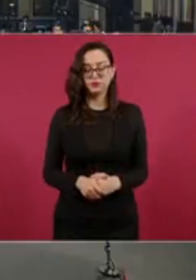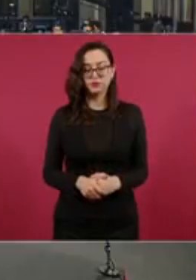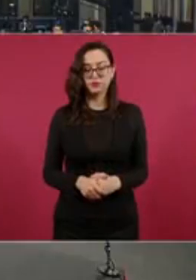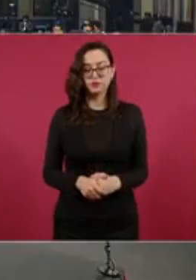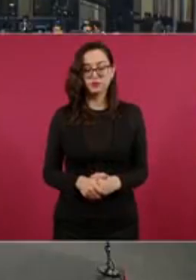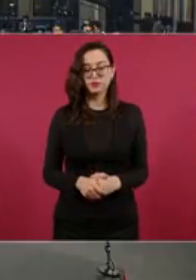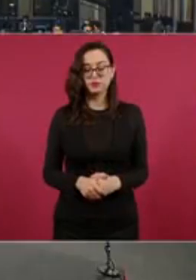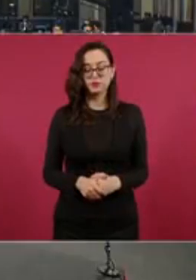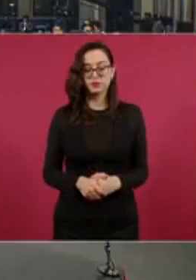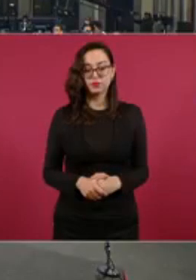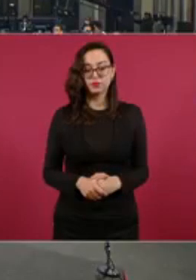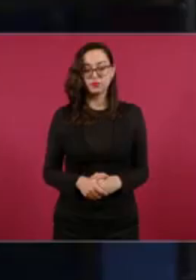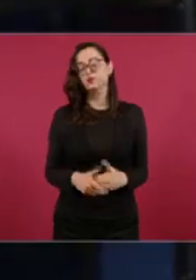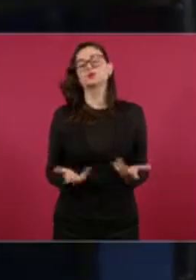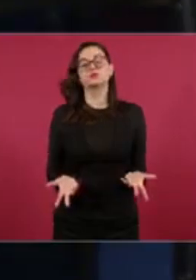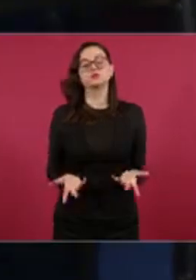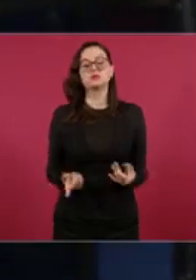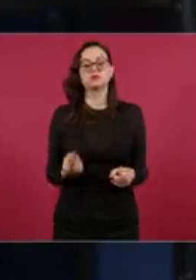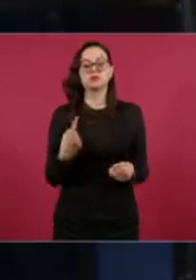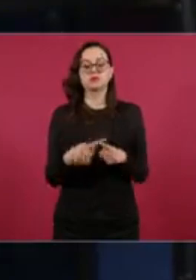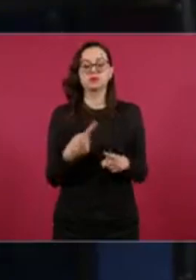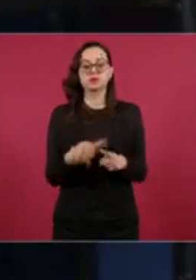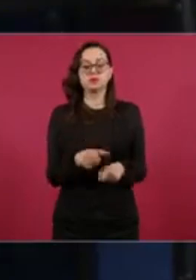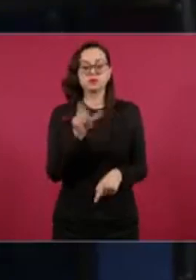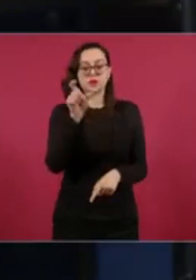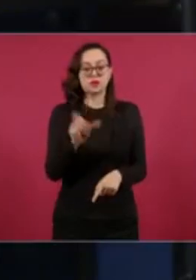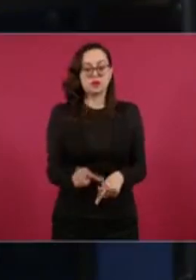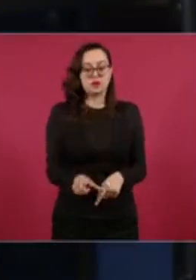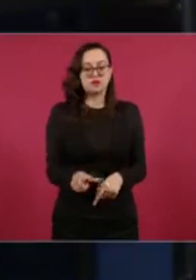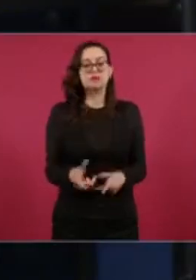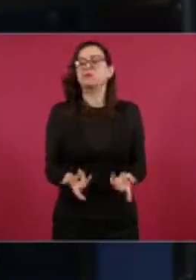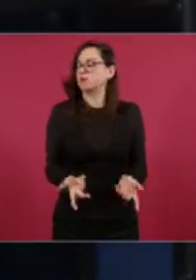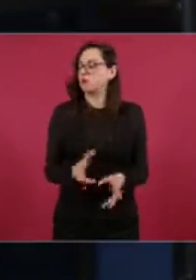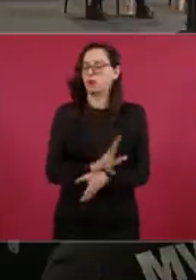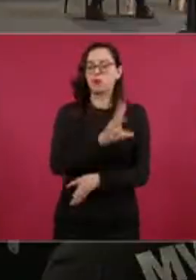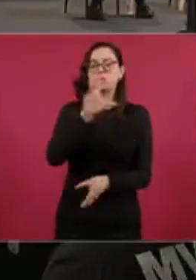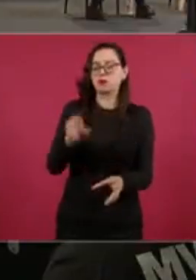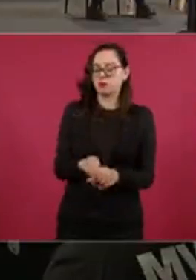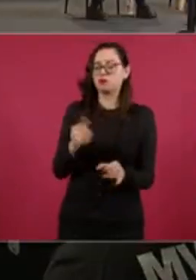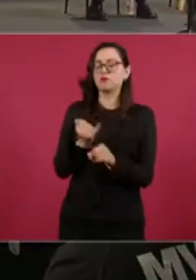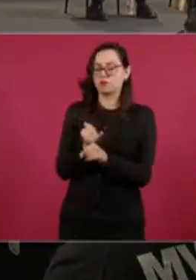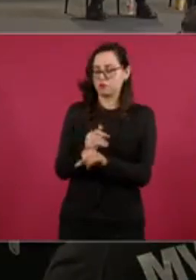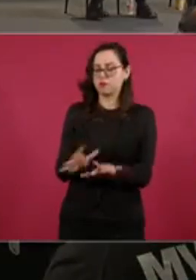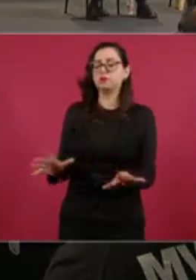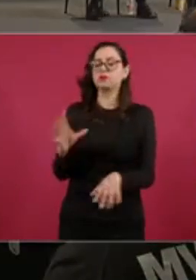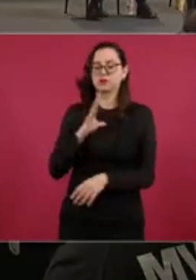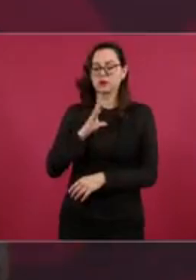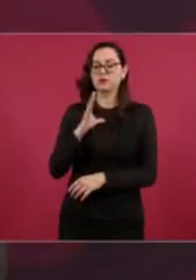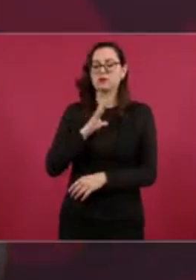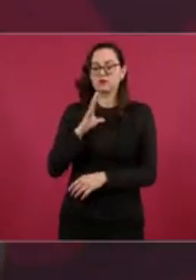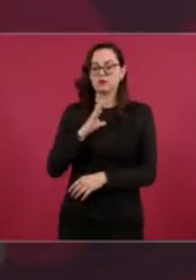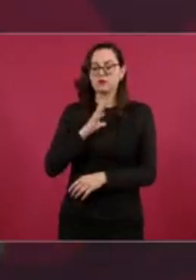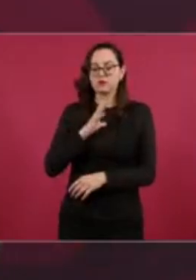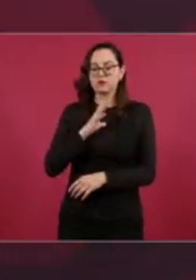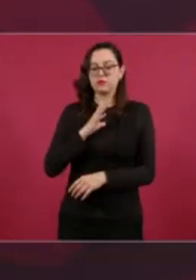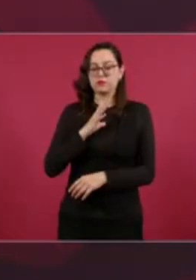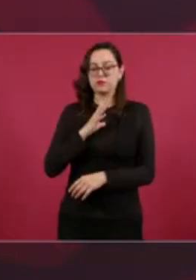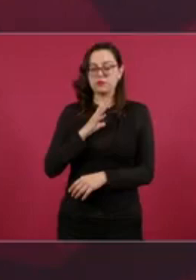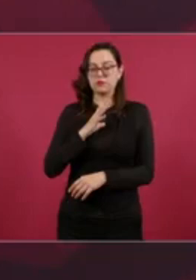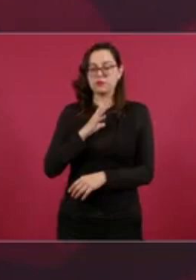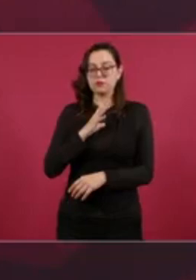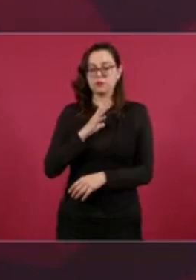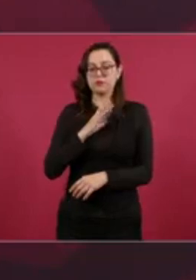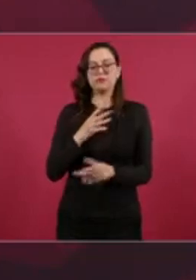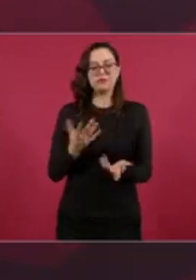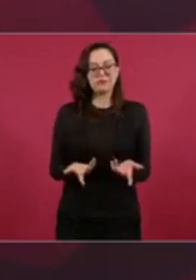sabe algo de su identidad presidente y sí todo todo todo y estaba este en